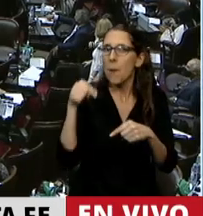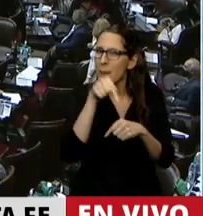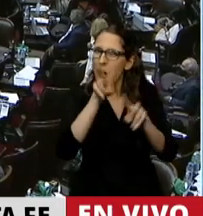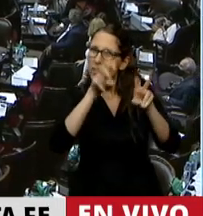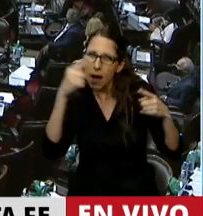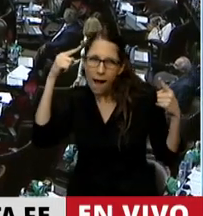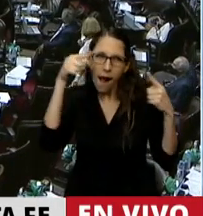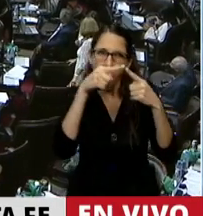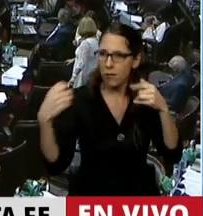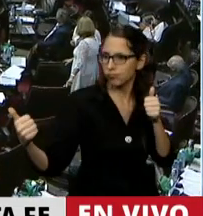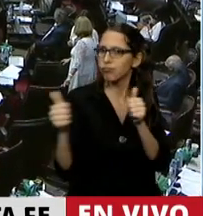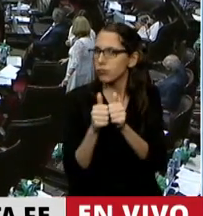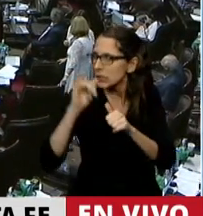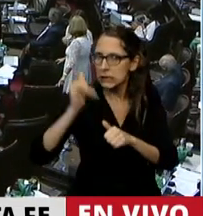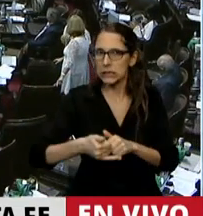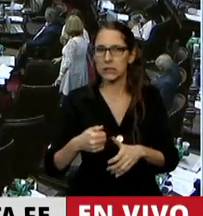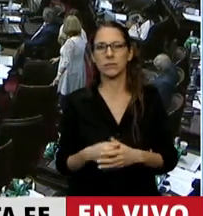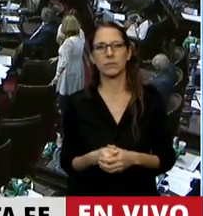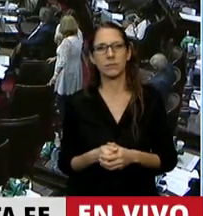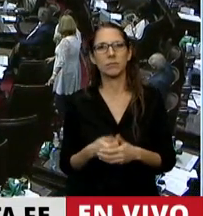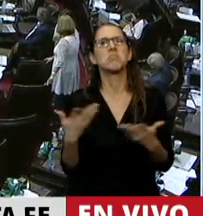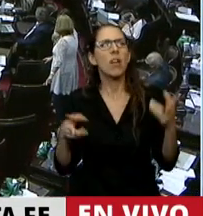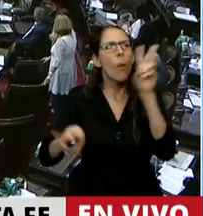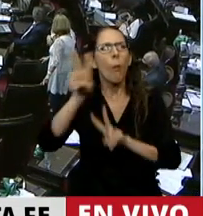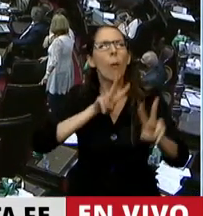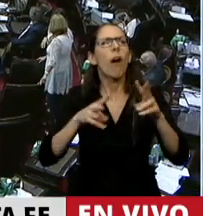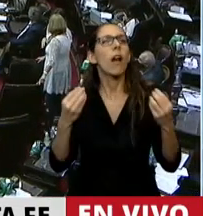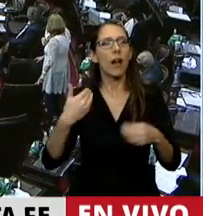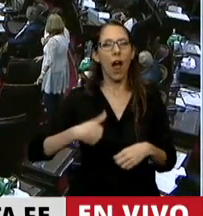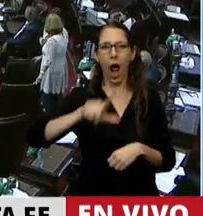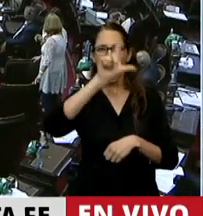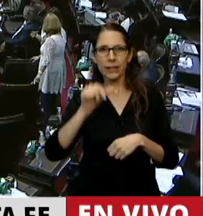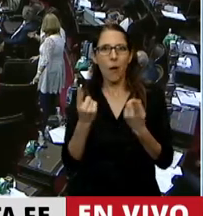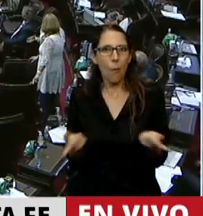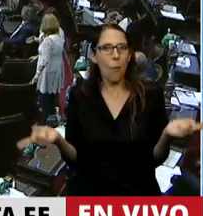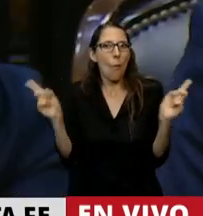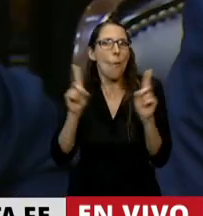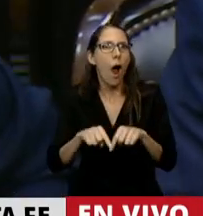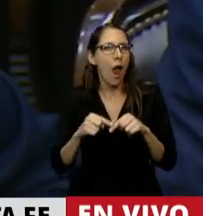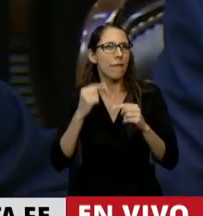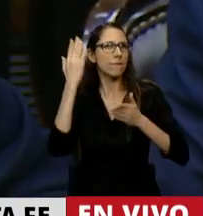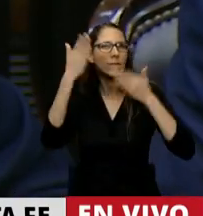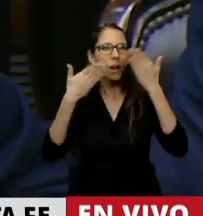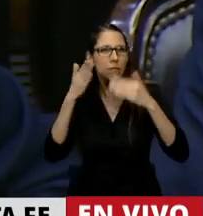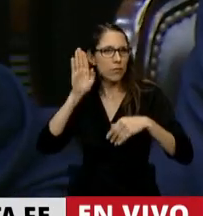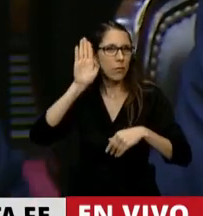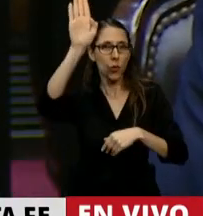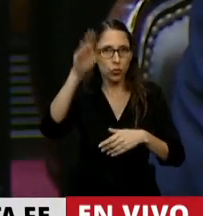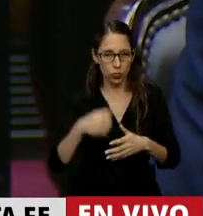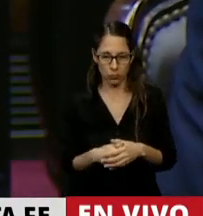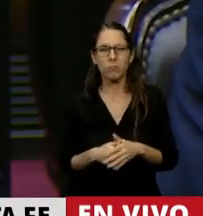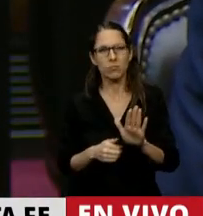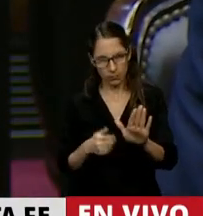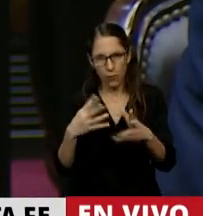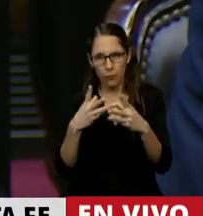eso, en tratar de reconvertir a la Argentina en un país con esperanza y con futuro. Termino,